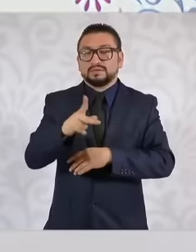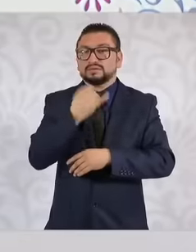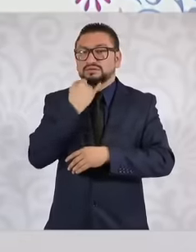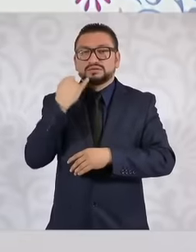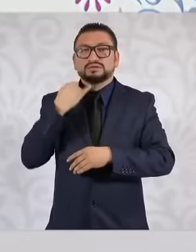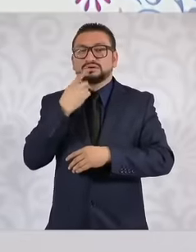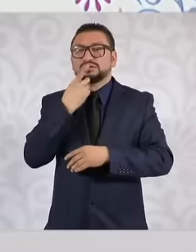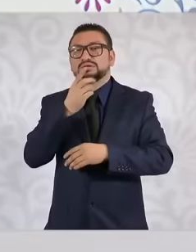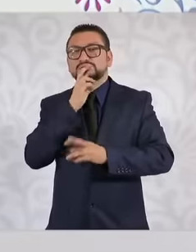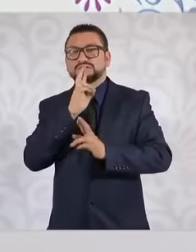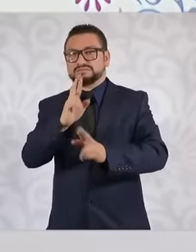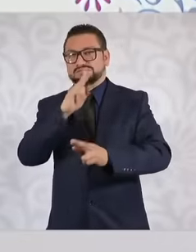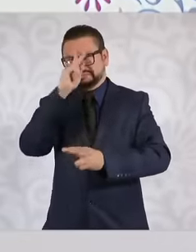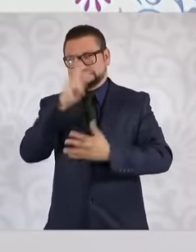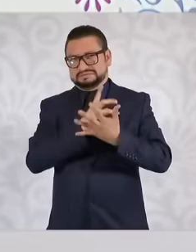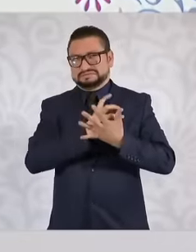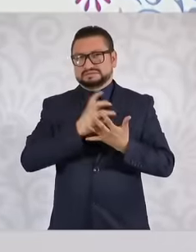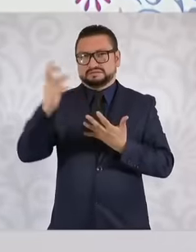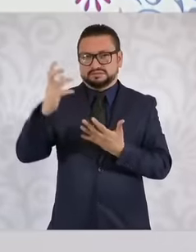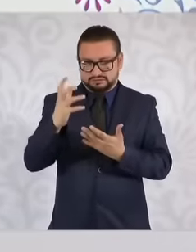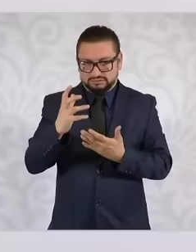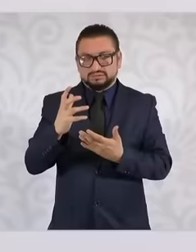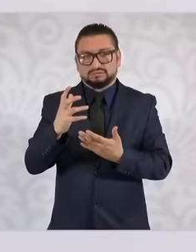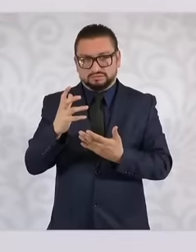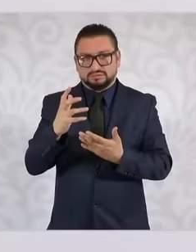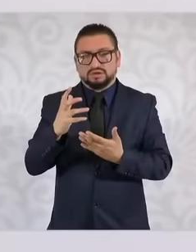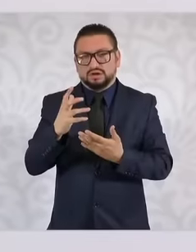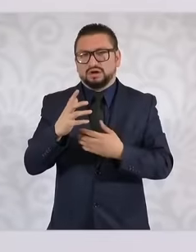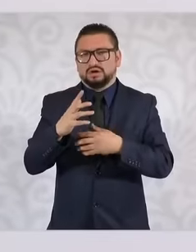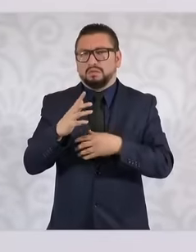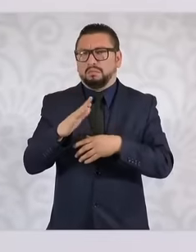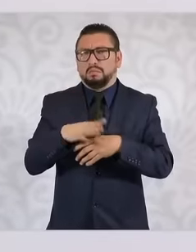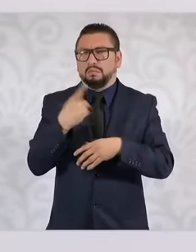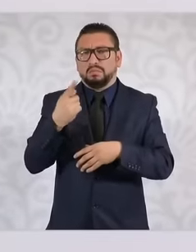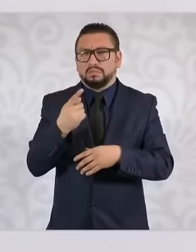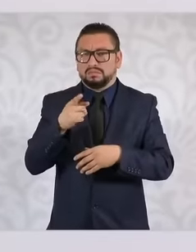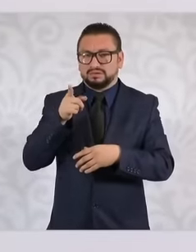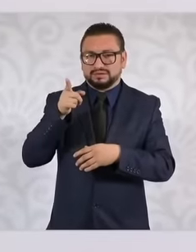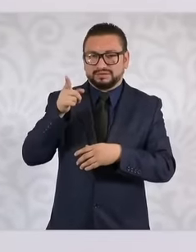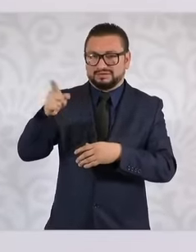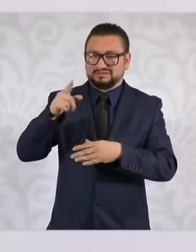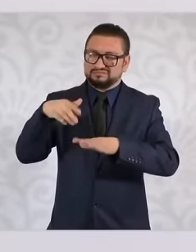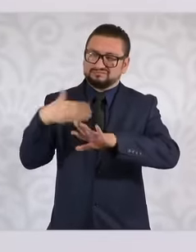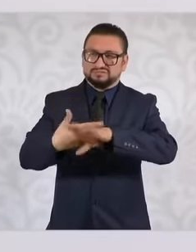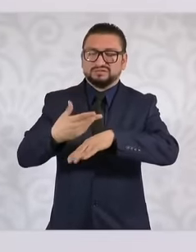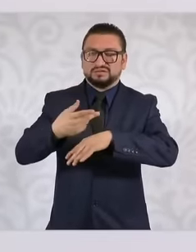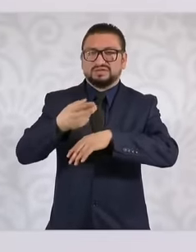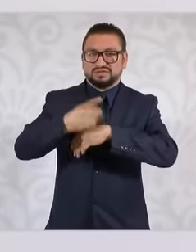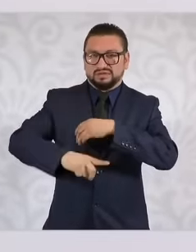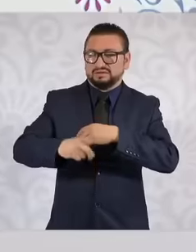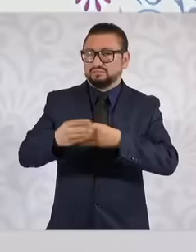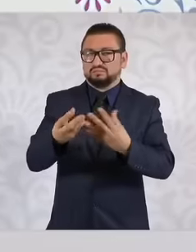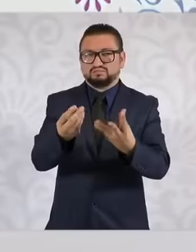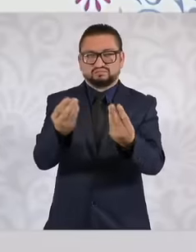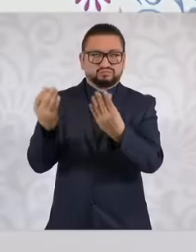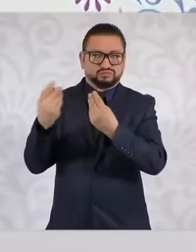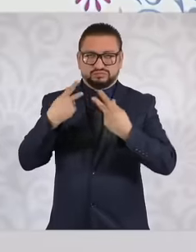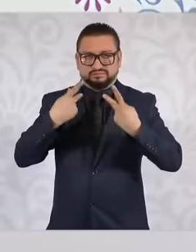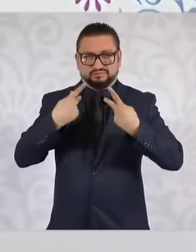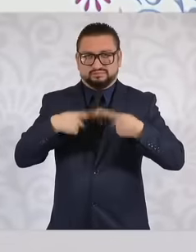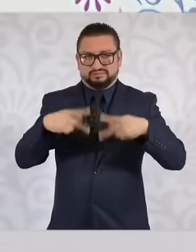sido desproporcionada. Y no solamente desproporcionada, sino que ha afectado a miles de